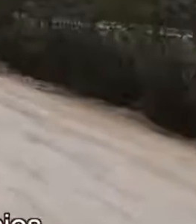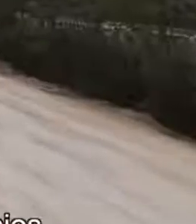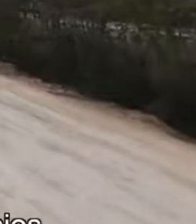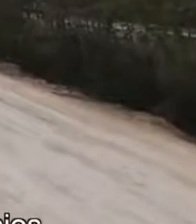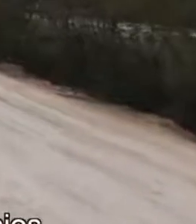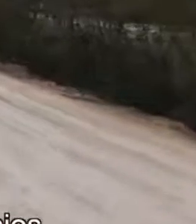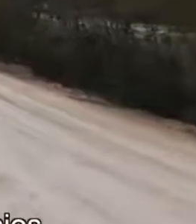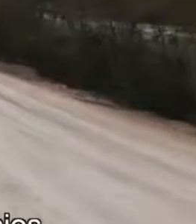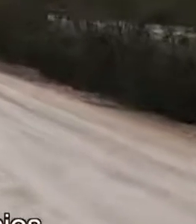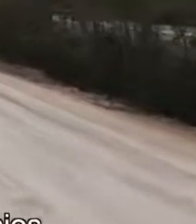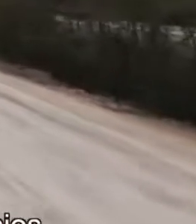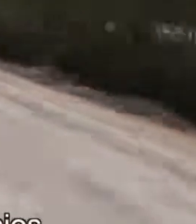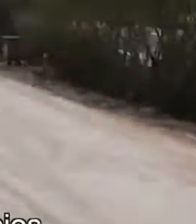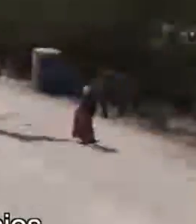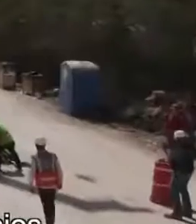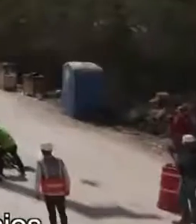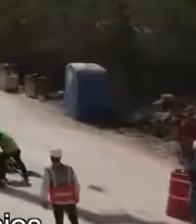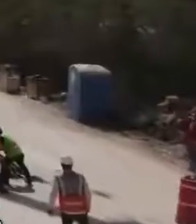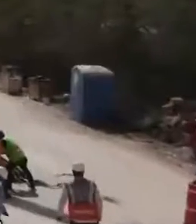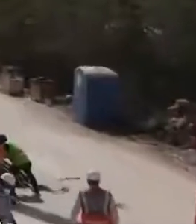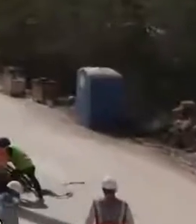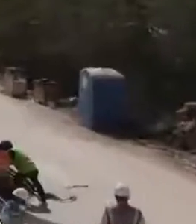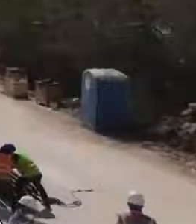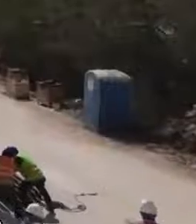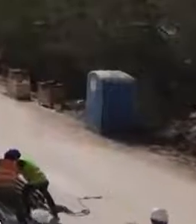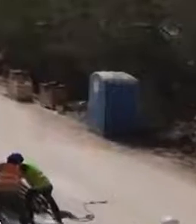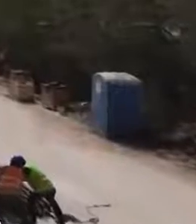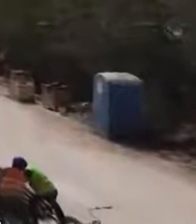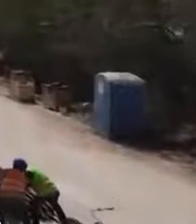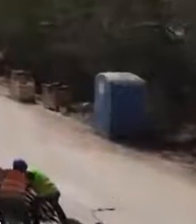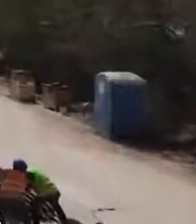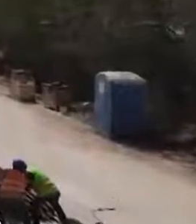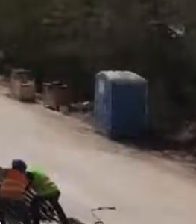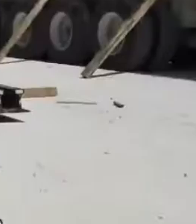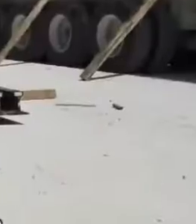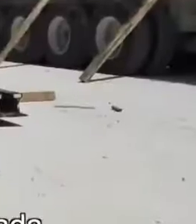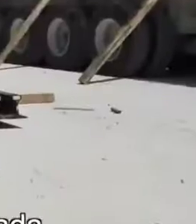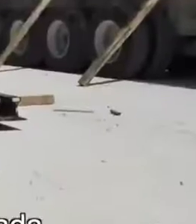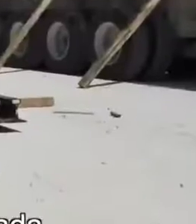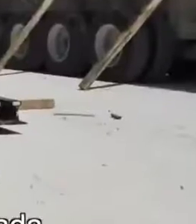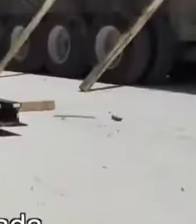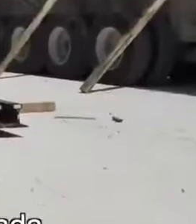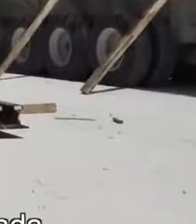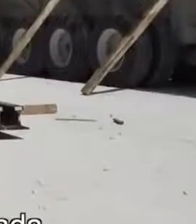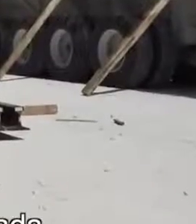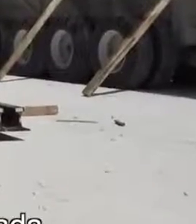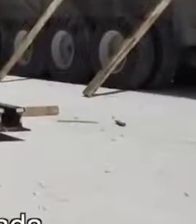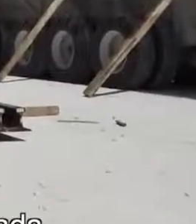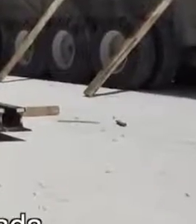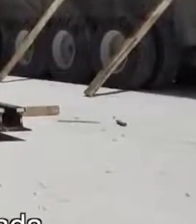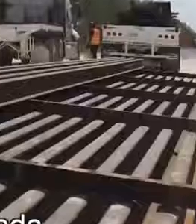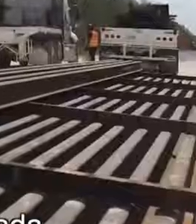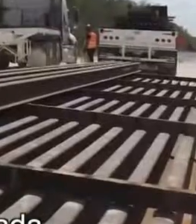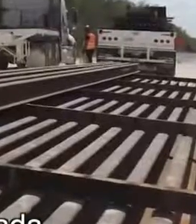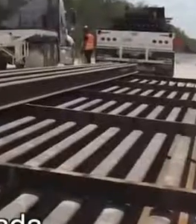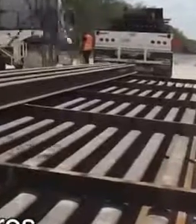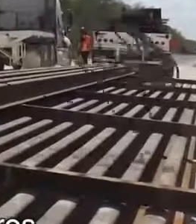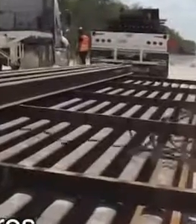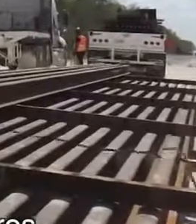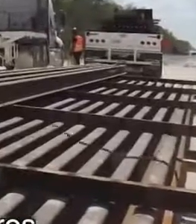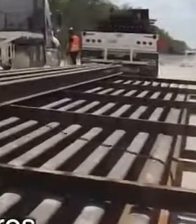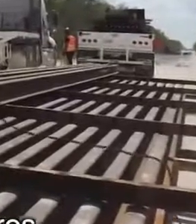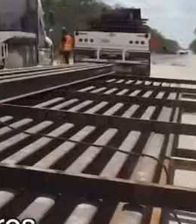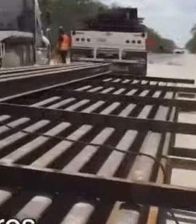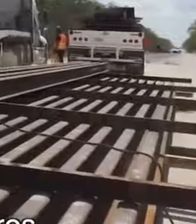En el tramo 4, a la altura de los municipios de Guayma y San Francisco el Grande, inició la distribución a manera de avanzada